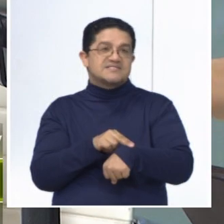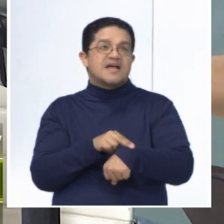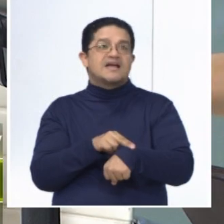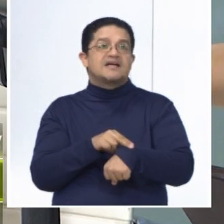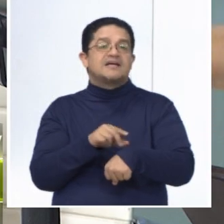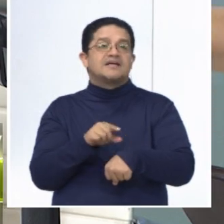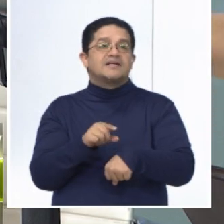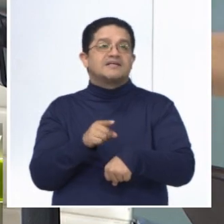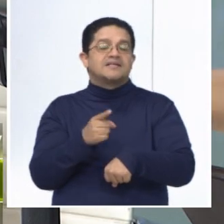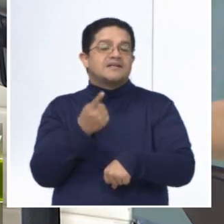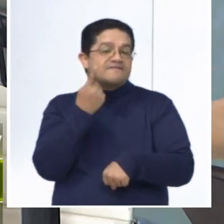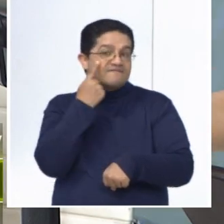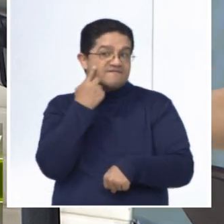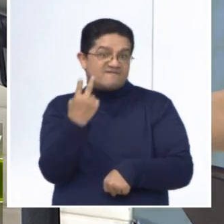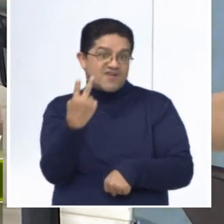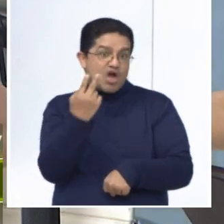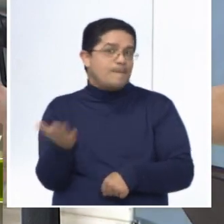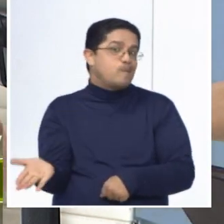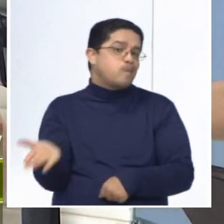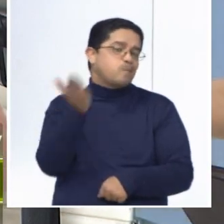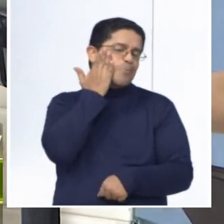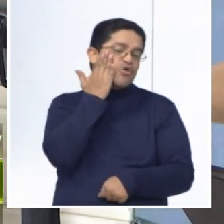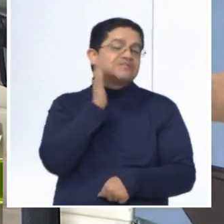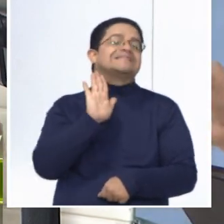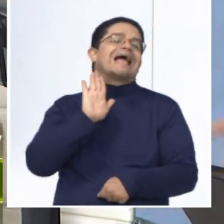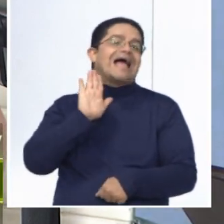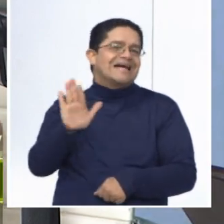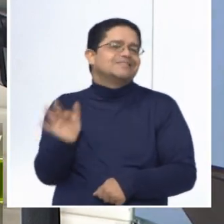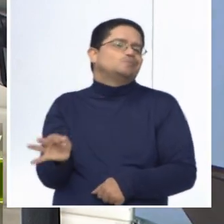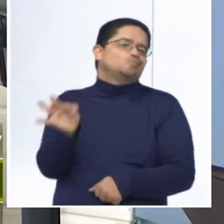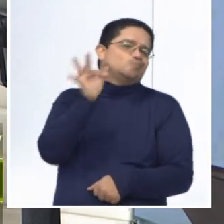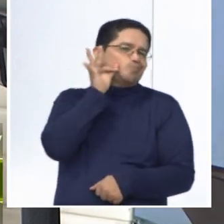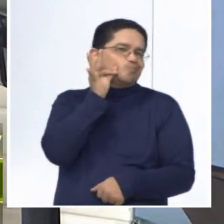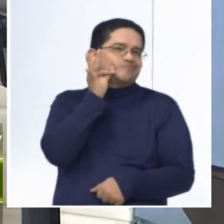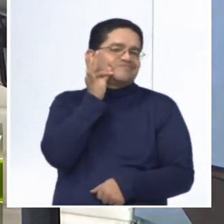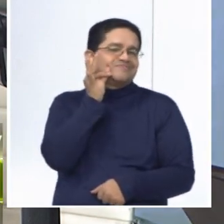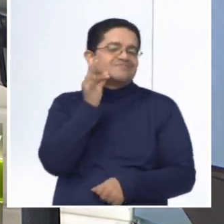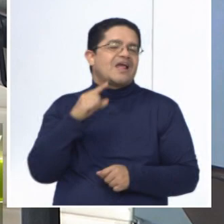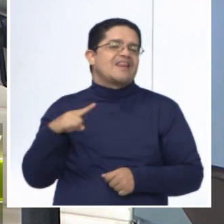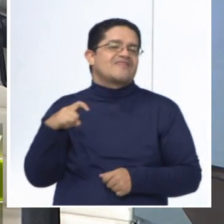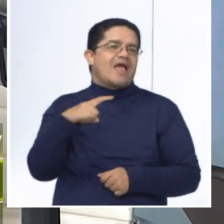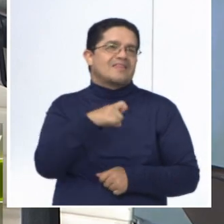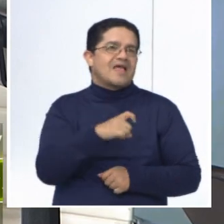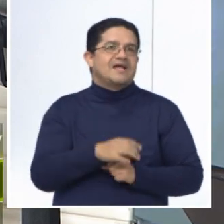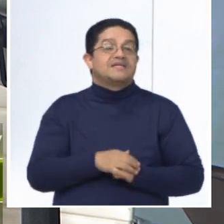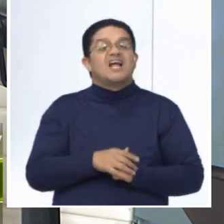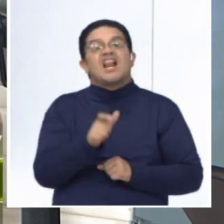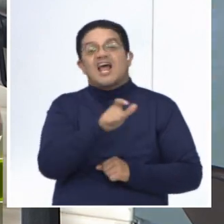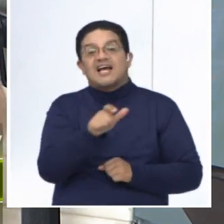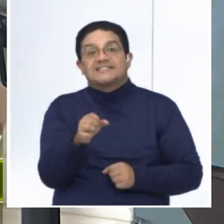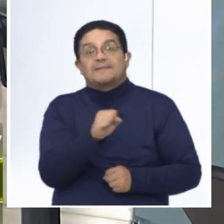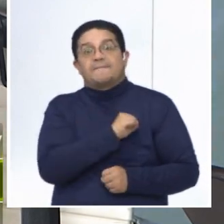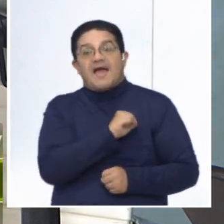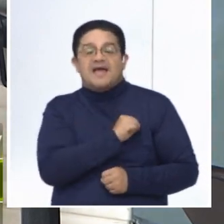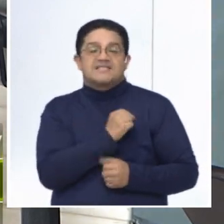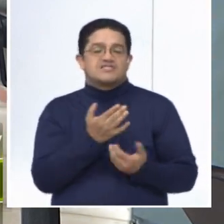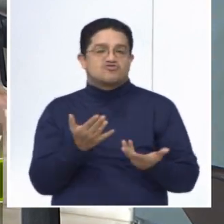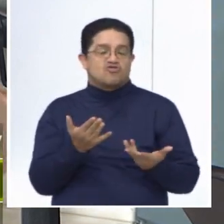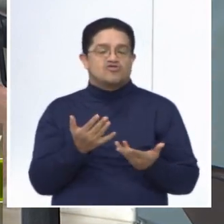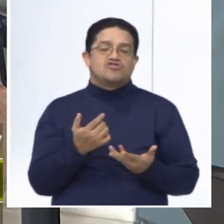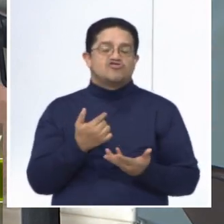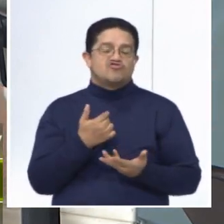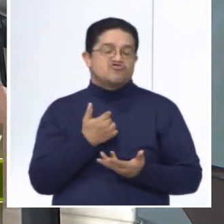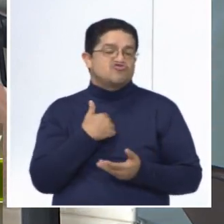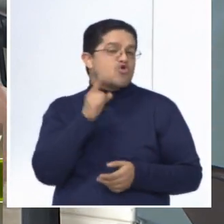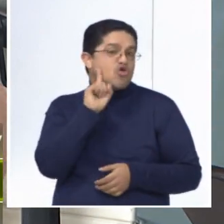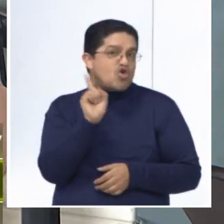se lo vio en la cara y vino y se hizo así. Y así fue que se transmitió la enfermedad. Entonces, yo sé que da pánico, yo no me quiero imaginar, yo si me veo un chipo encima,